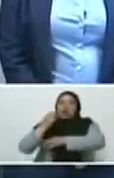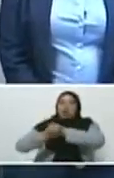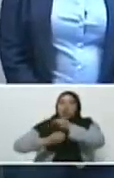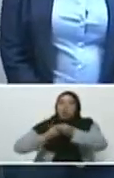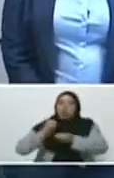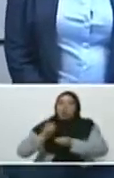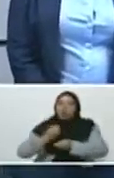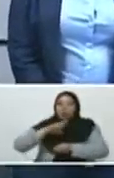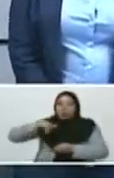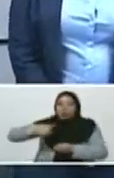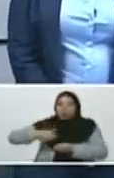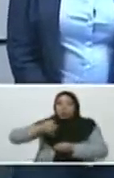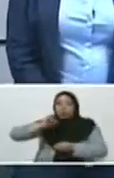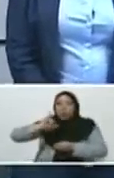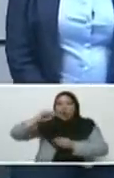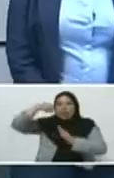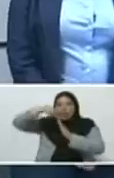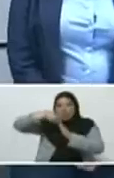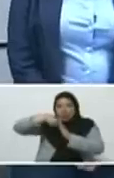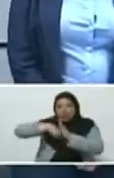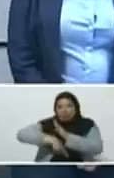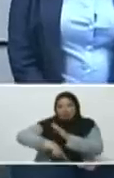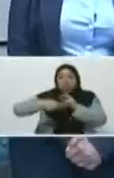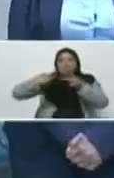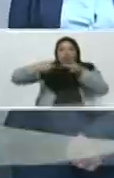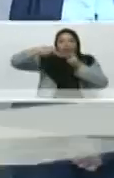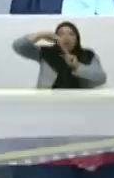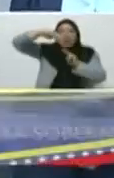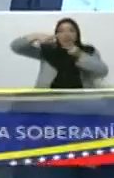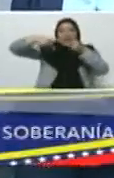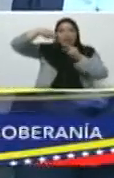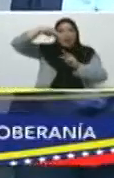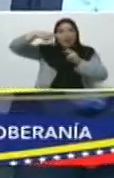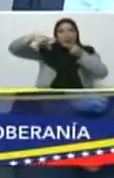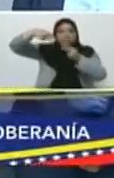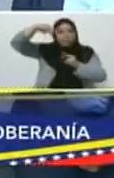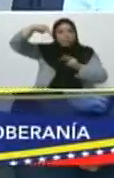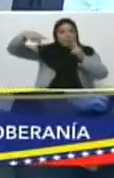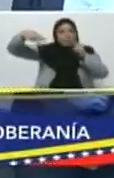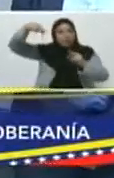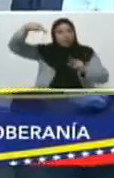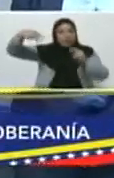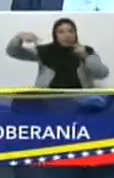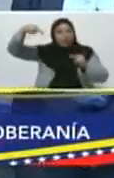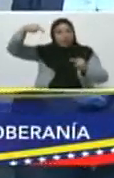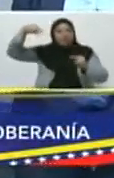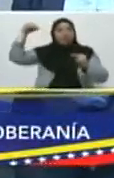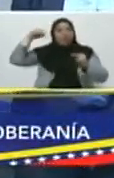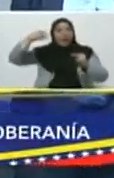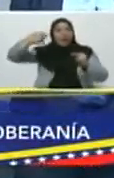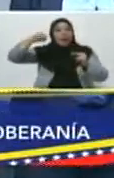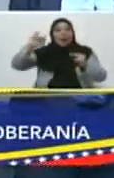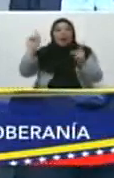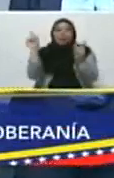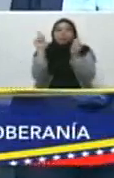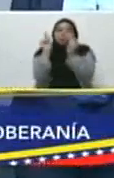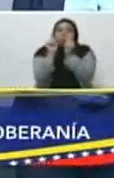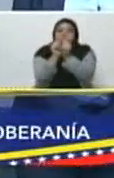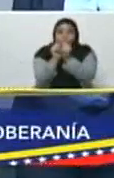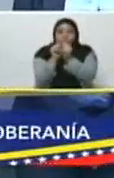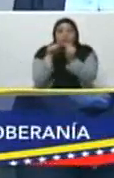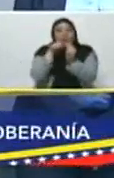nacional y a los pueblos de América Latina y el Caribe y del mundo, lo que Venezuela está haciendo con conocimiento,